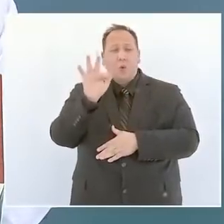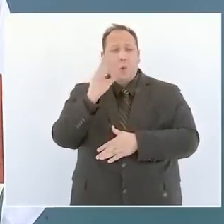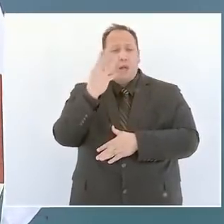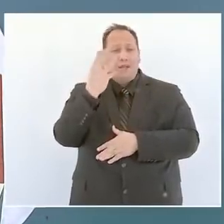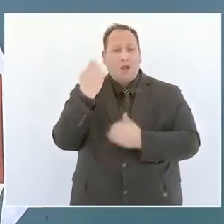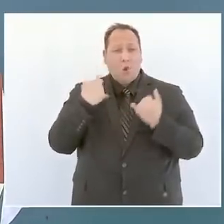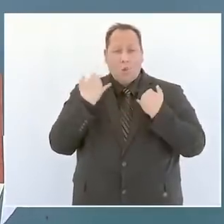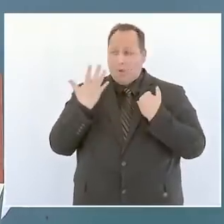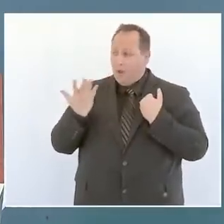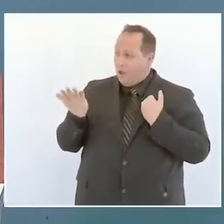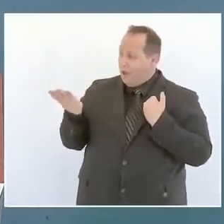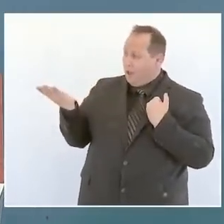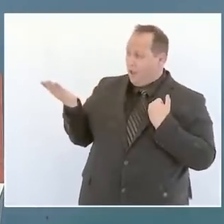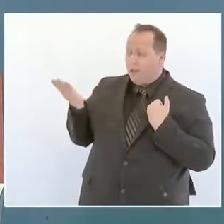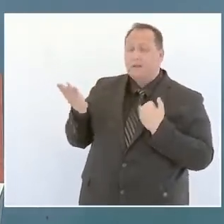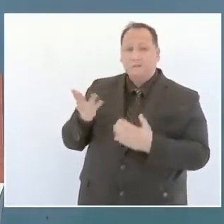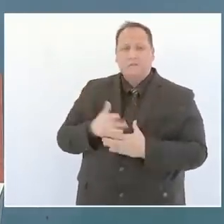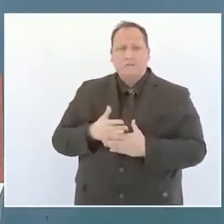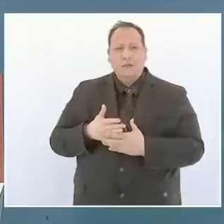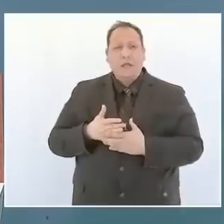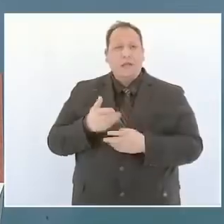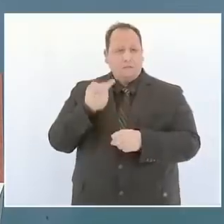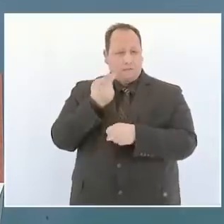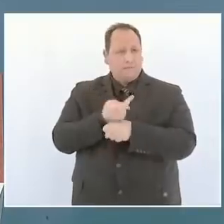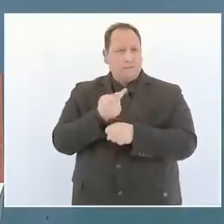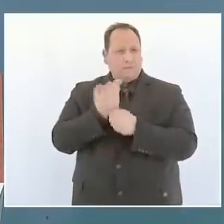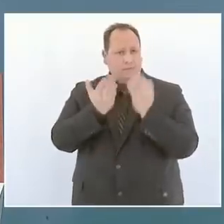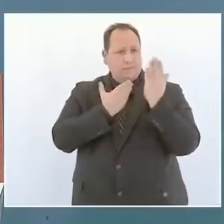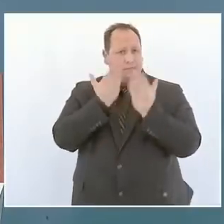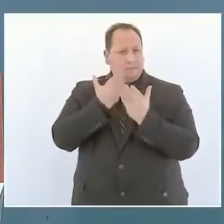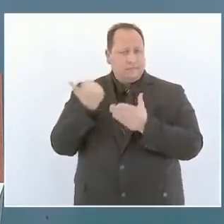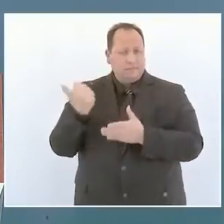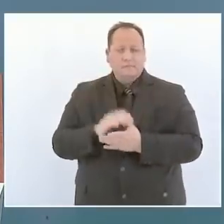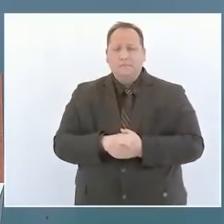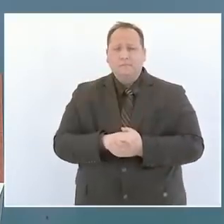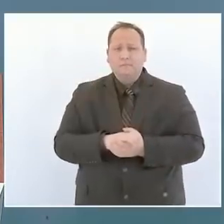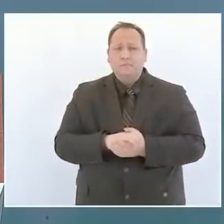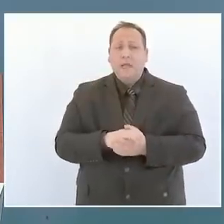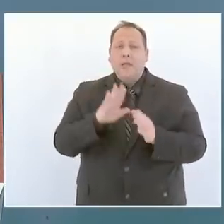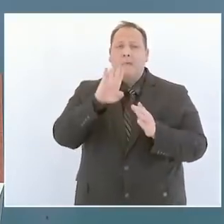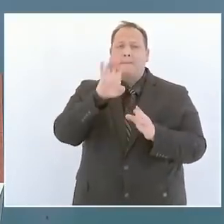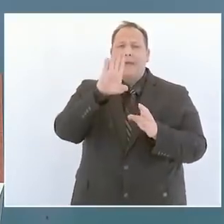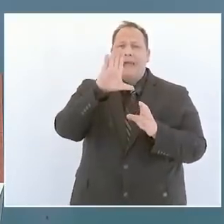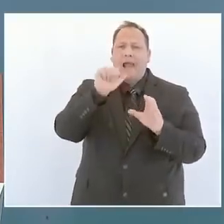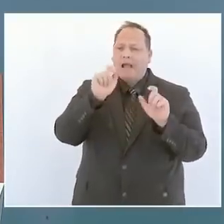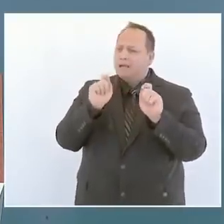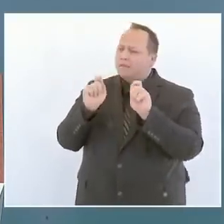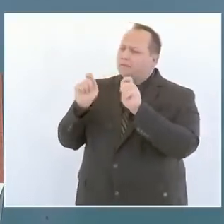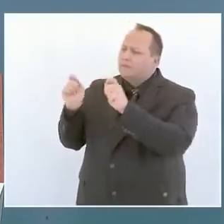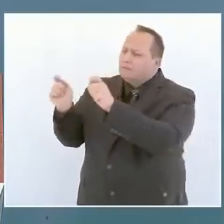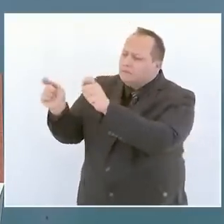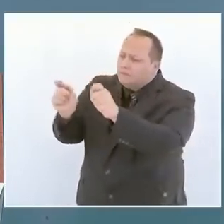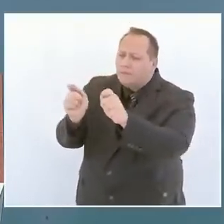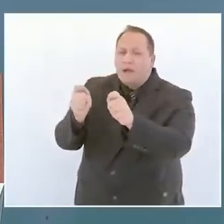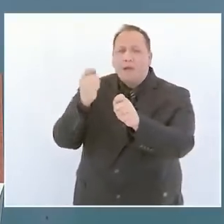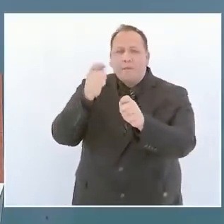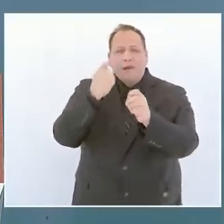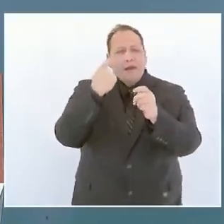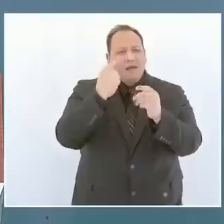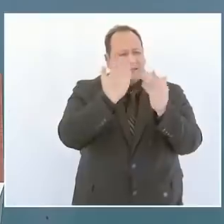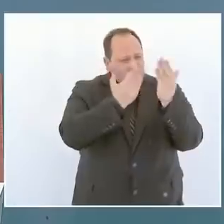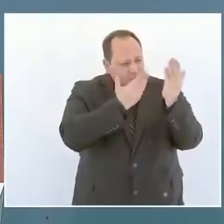4,343 jóvenes de bachillerato que reciben becas para